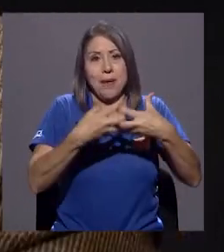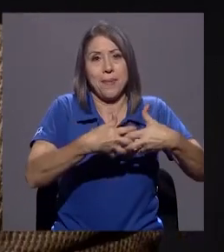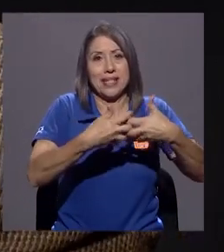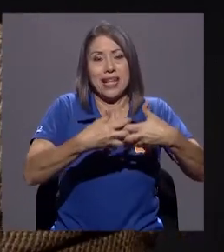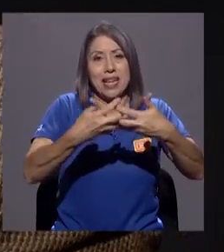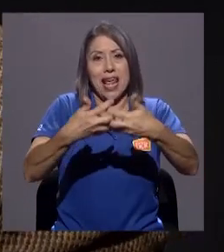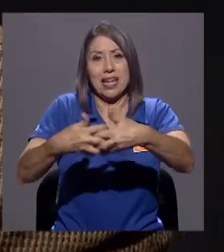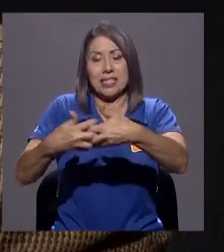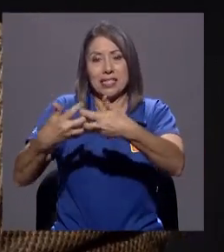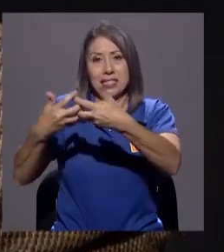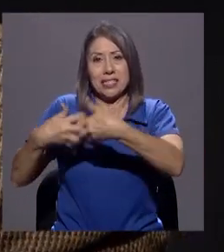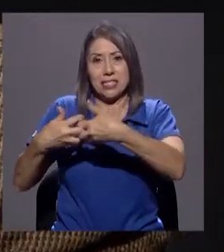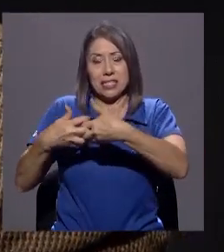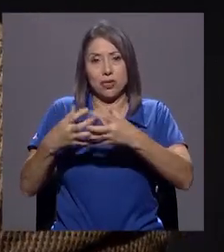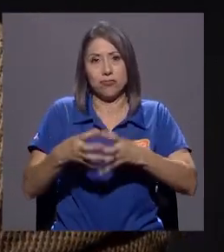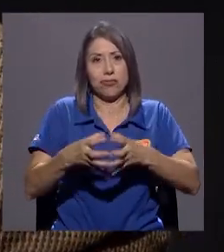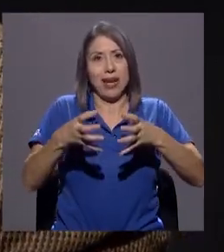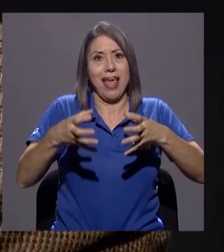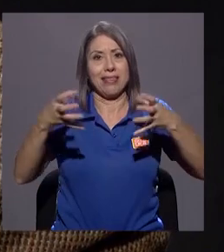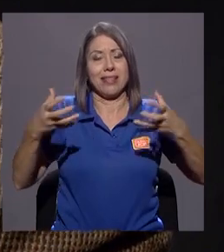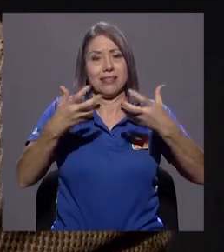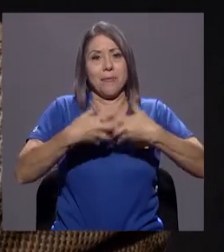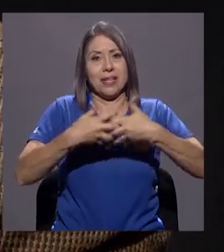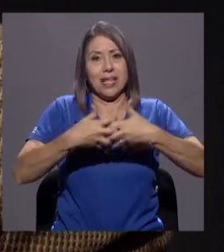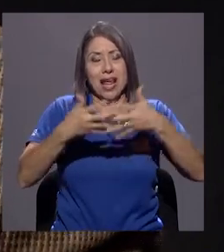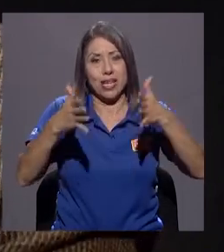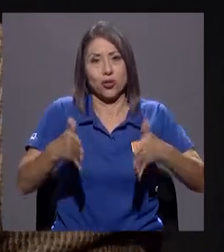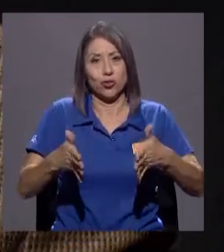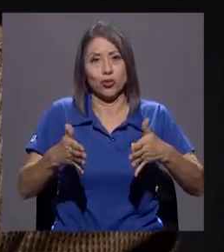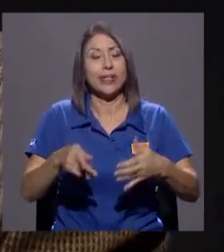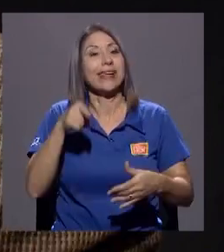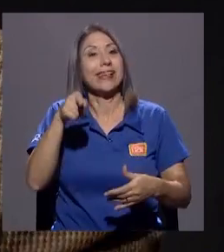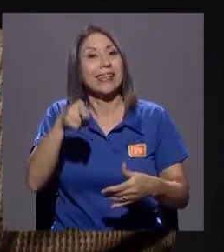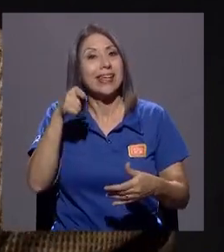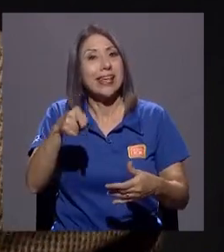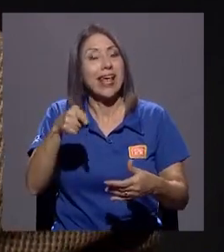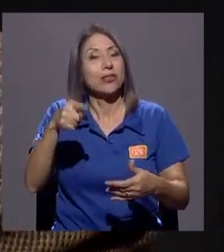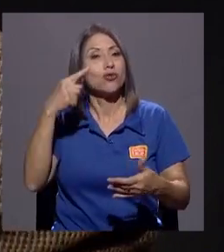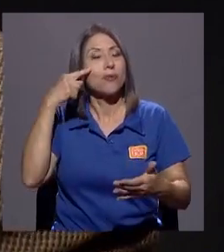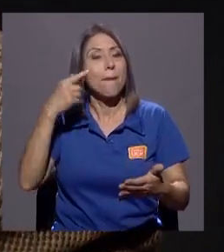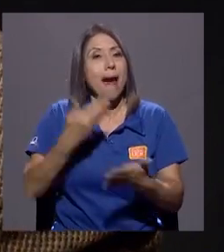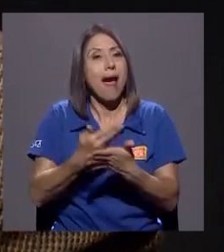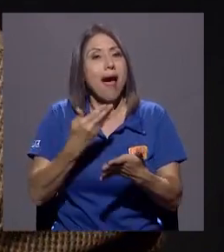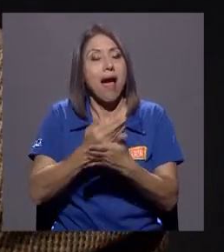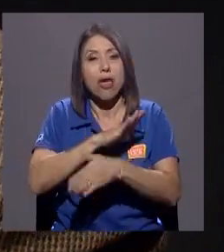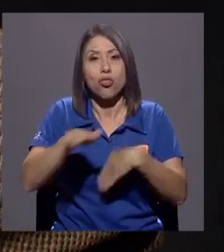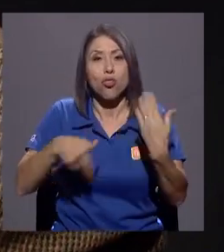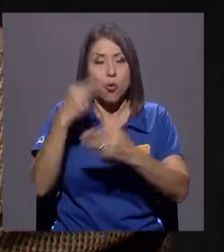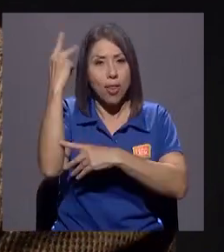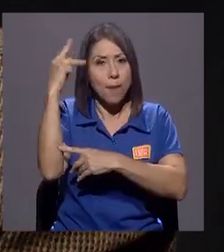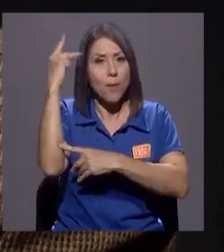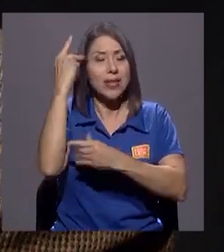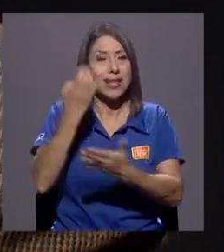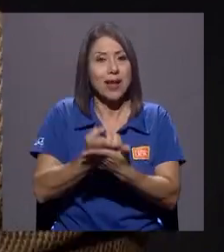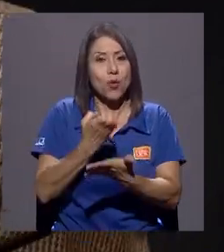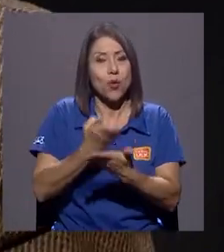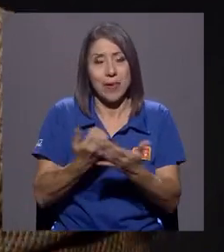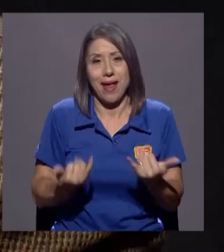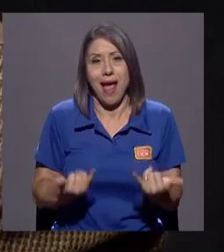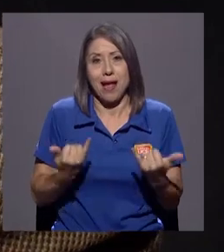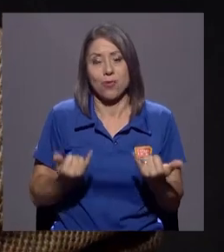grandes empresarios y eso se manifiesta en toda la política económica del actual